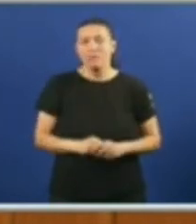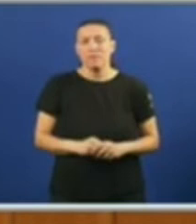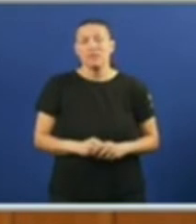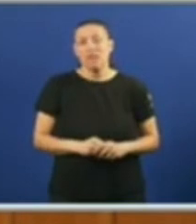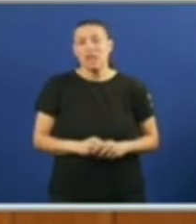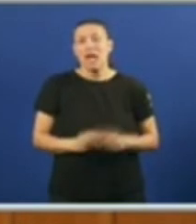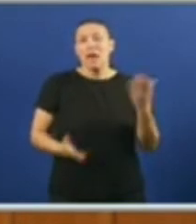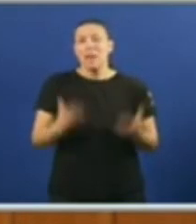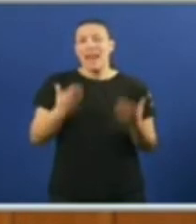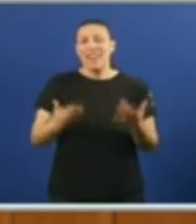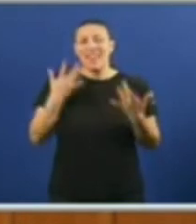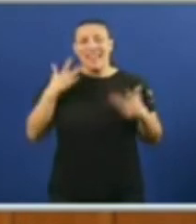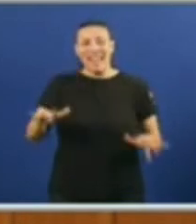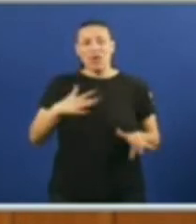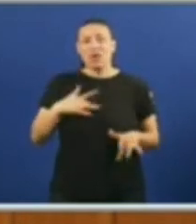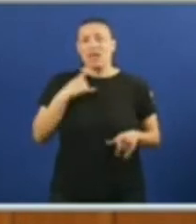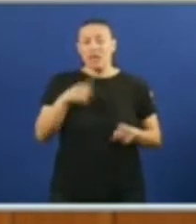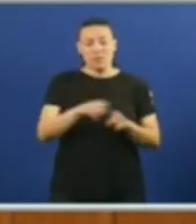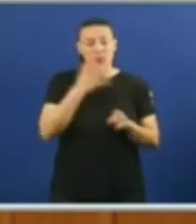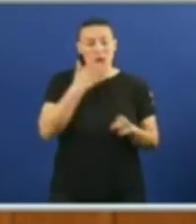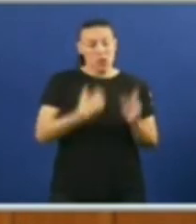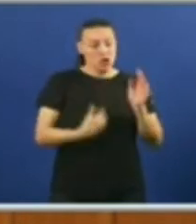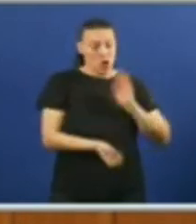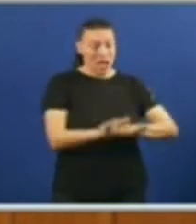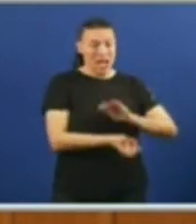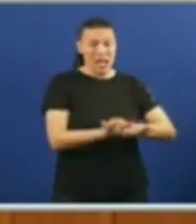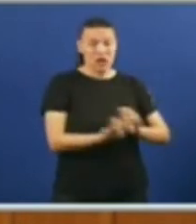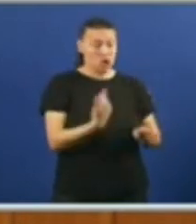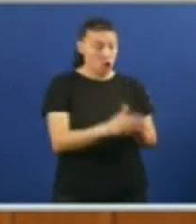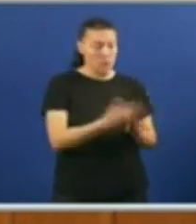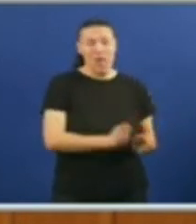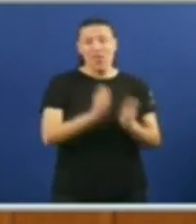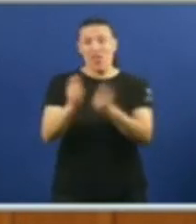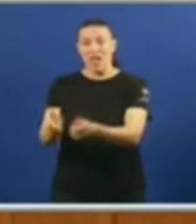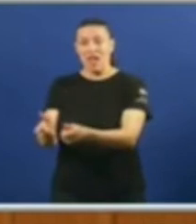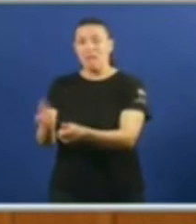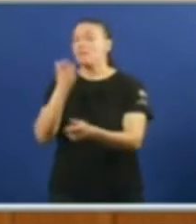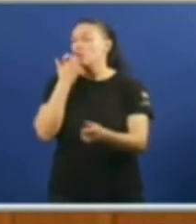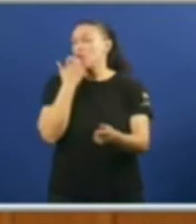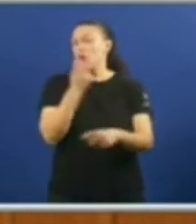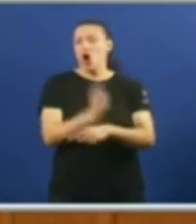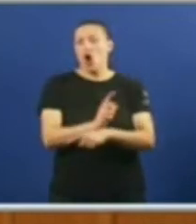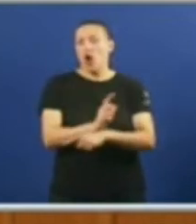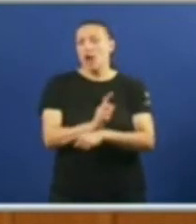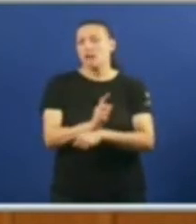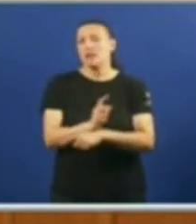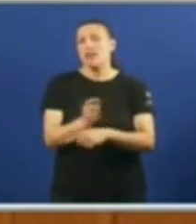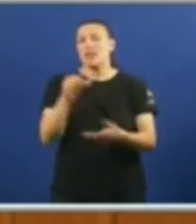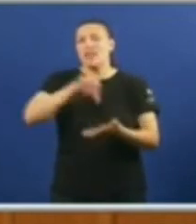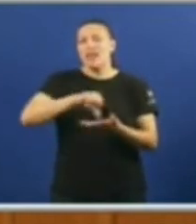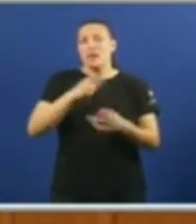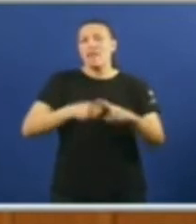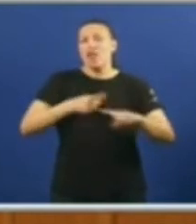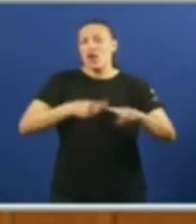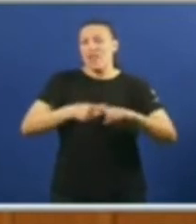neto consiste en ceder a electricidade que un xera cando lle sobra, por exemplo, nas horas centrais do